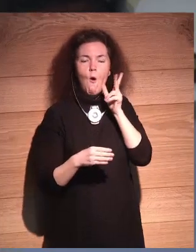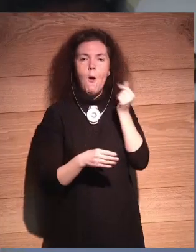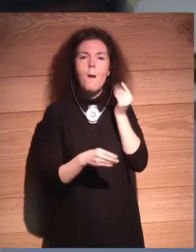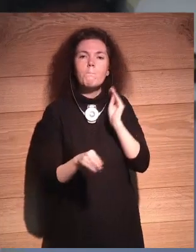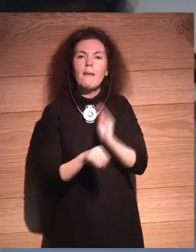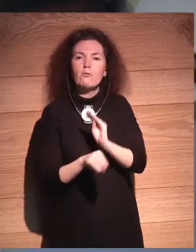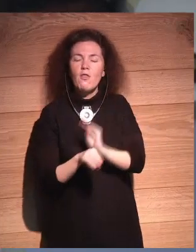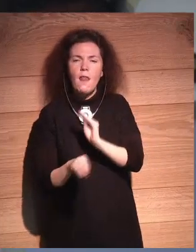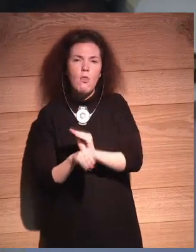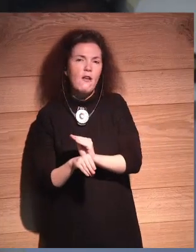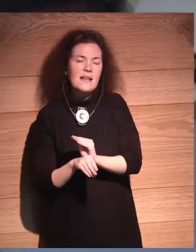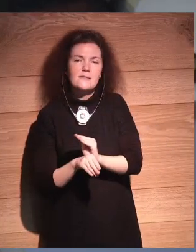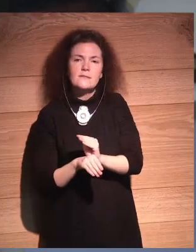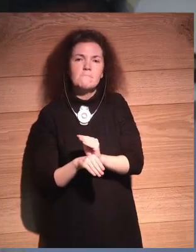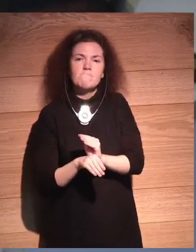patrocinadores tan